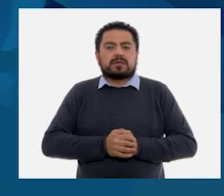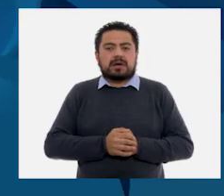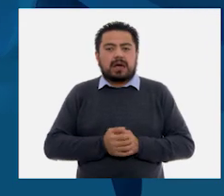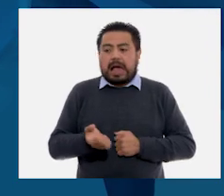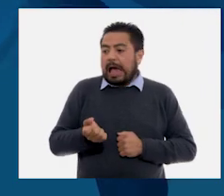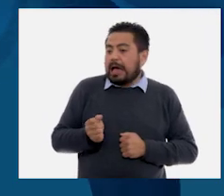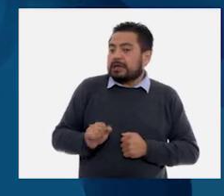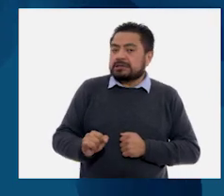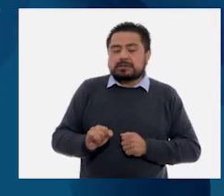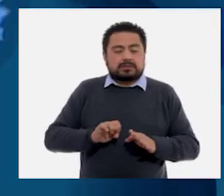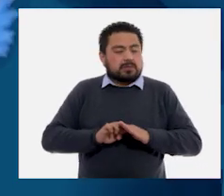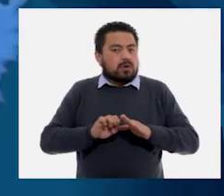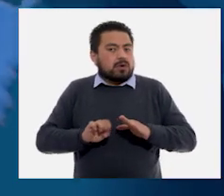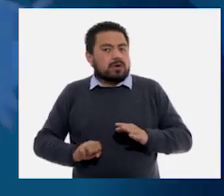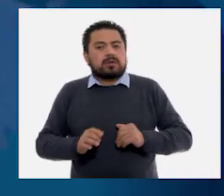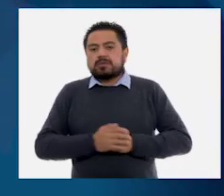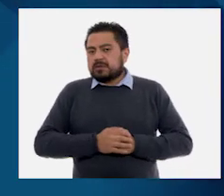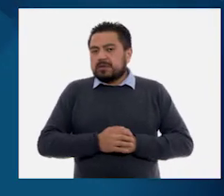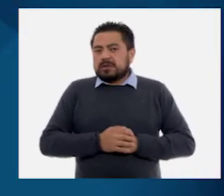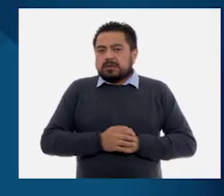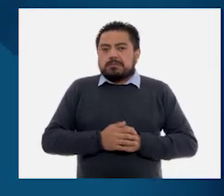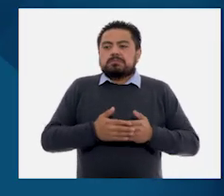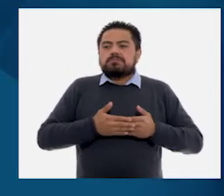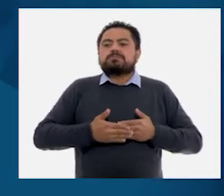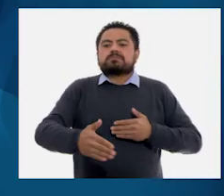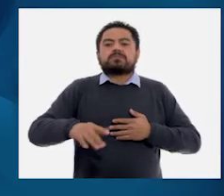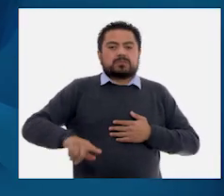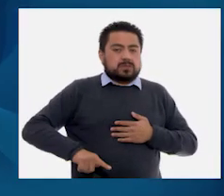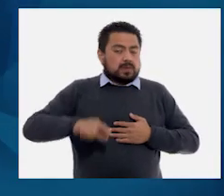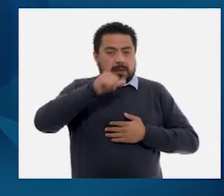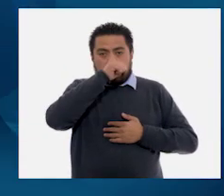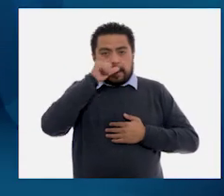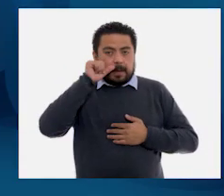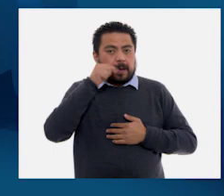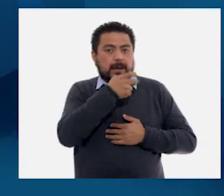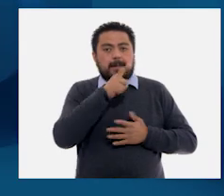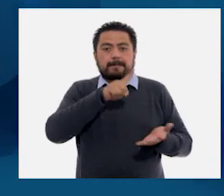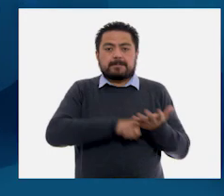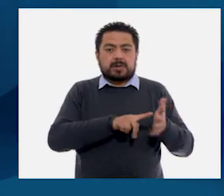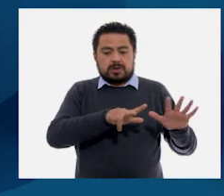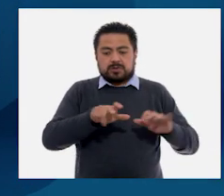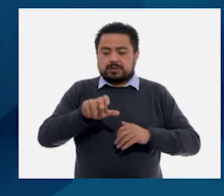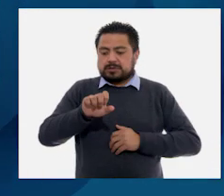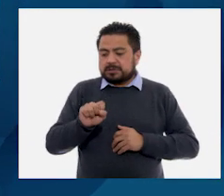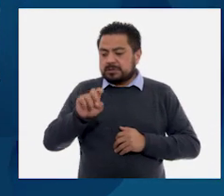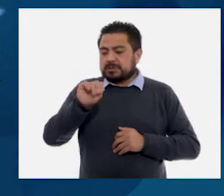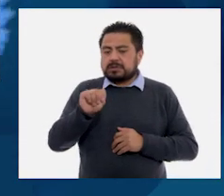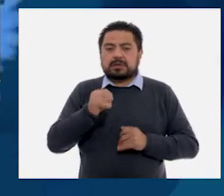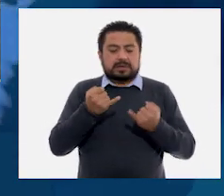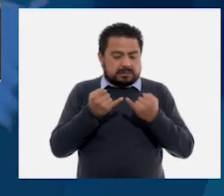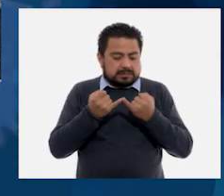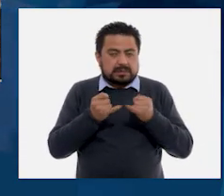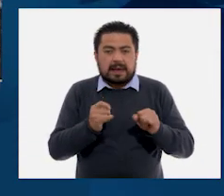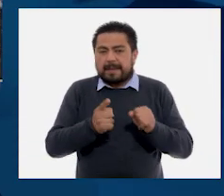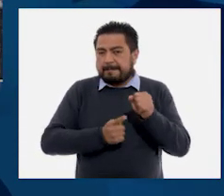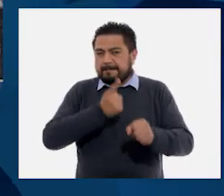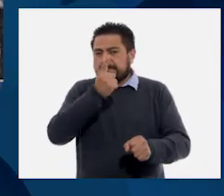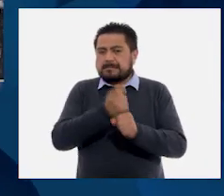esta manera, por ejemplo, fue justamente durante el gobierno de Benito Juárez, en 1869, que se inauguró la